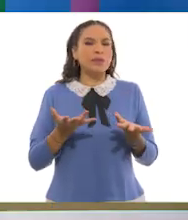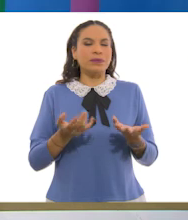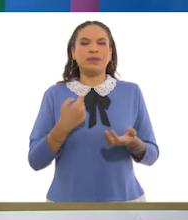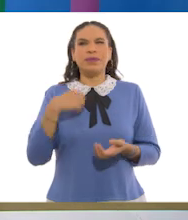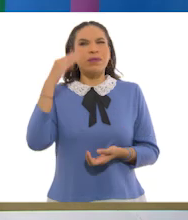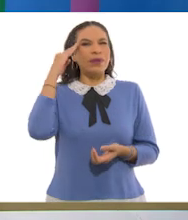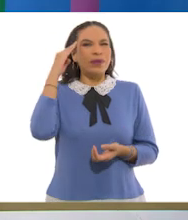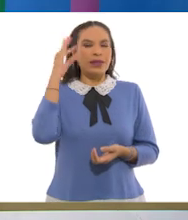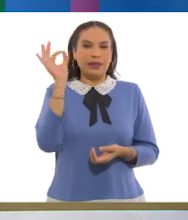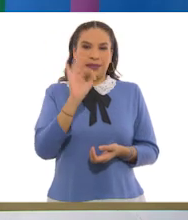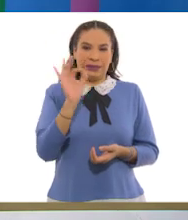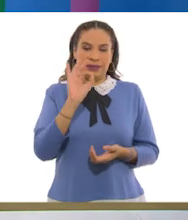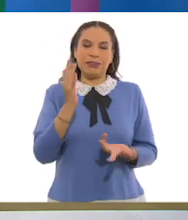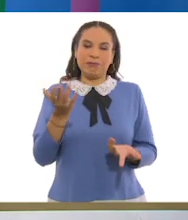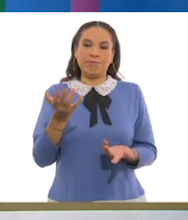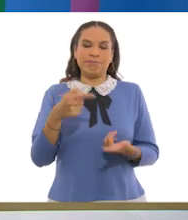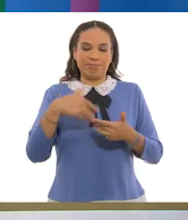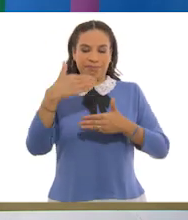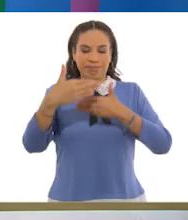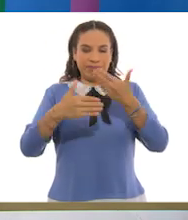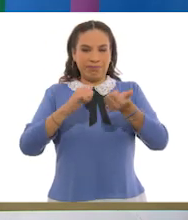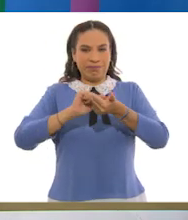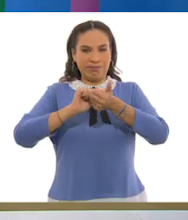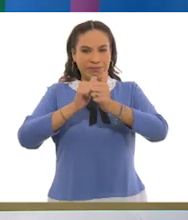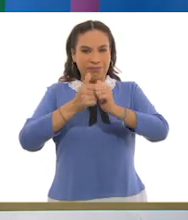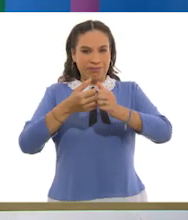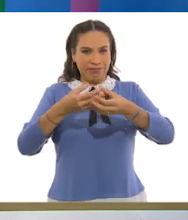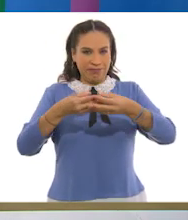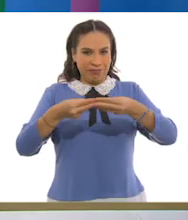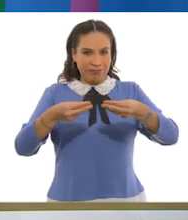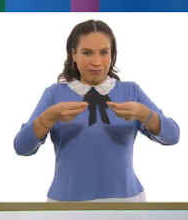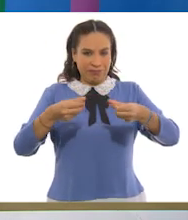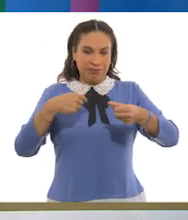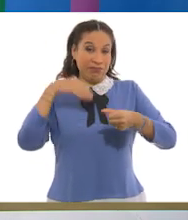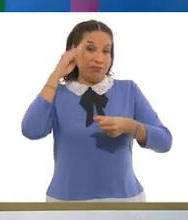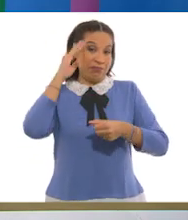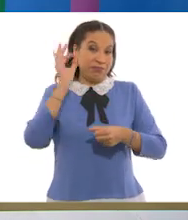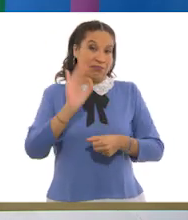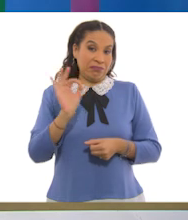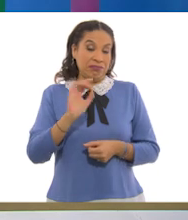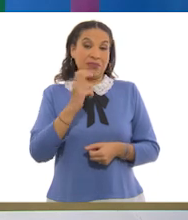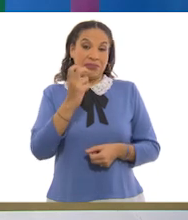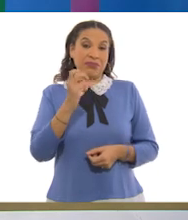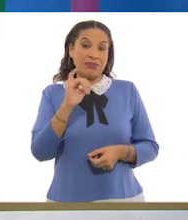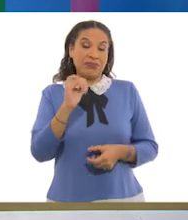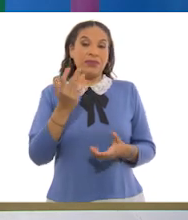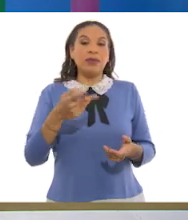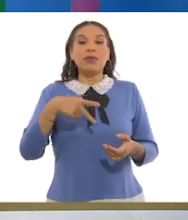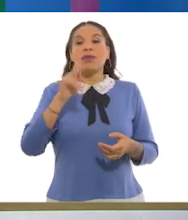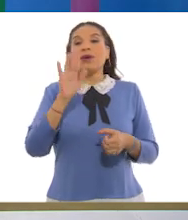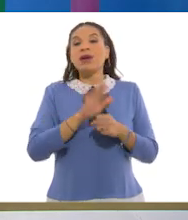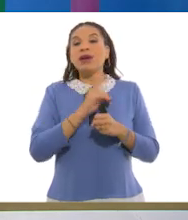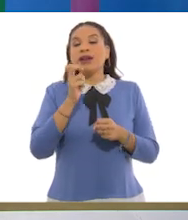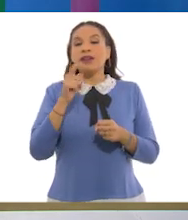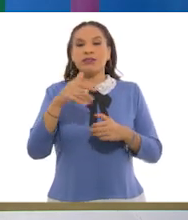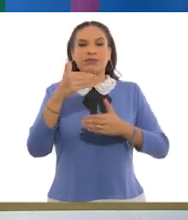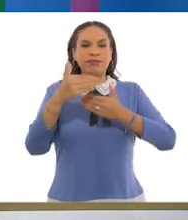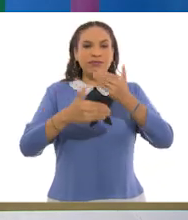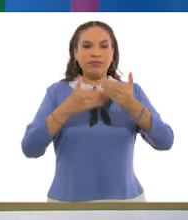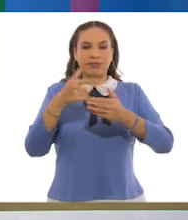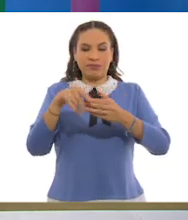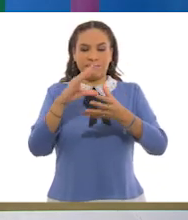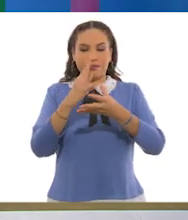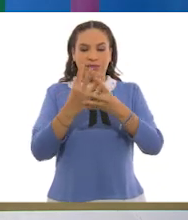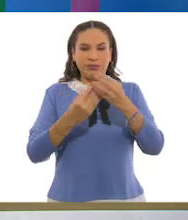Supongo que también pasa por un proceso de degradación, ¿no? Quiero pensar. Así es. Pero en este caso, el proceso de